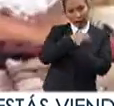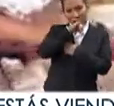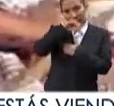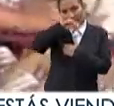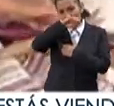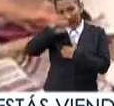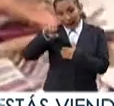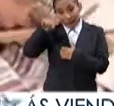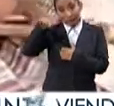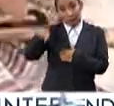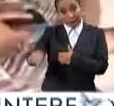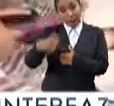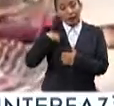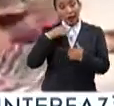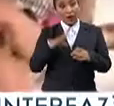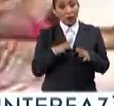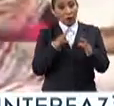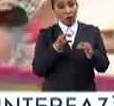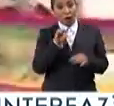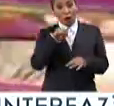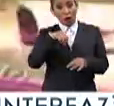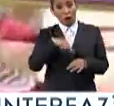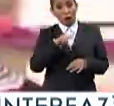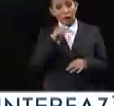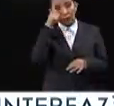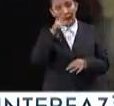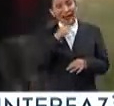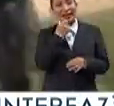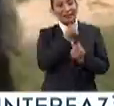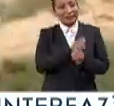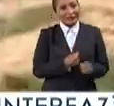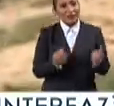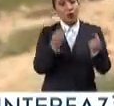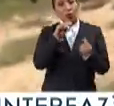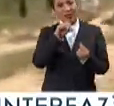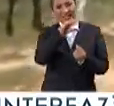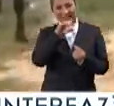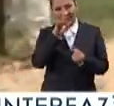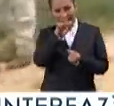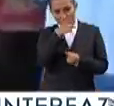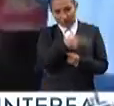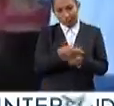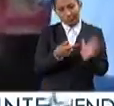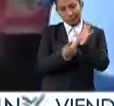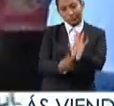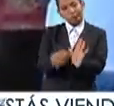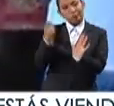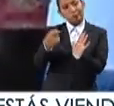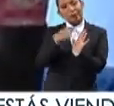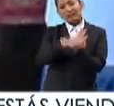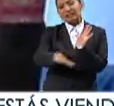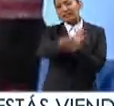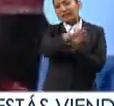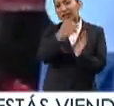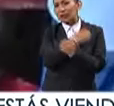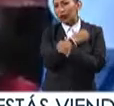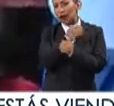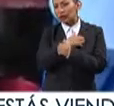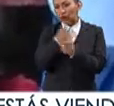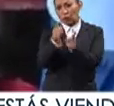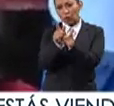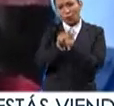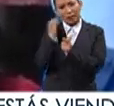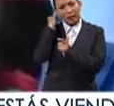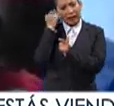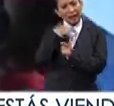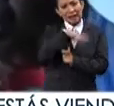inee y el fondo de las naciones unidas para la infancia unicef presentaron el panorama educativo de la población indígena